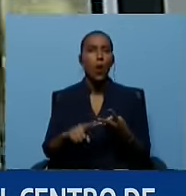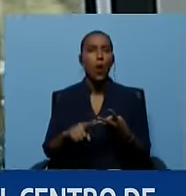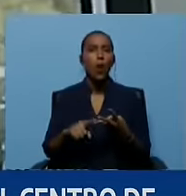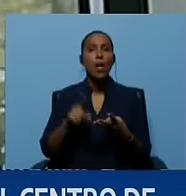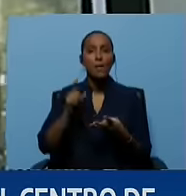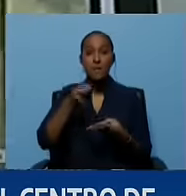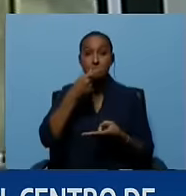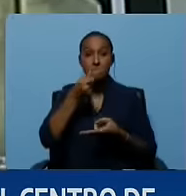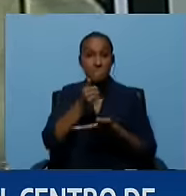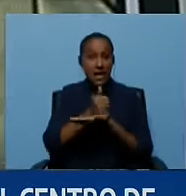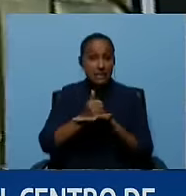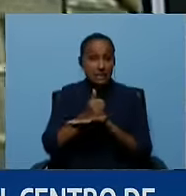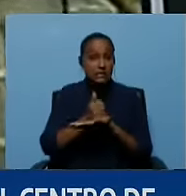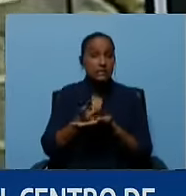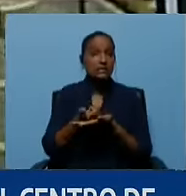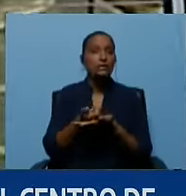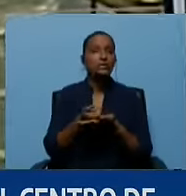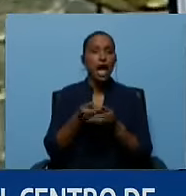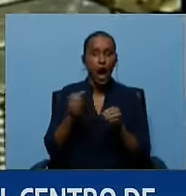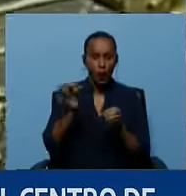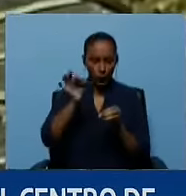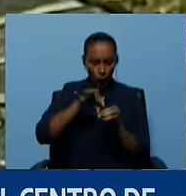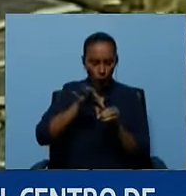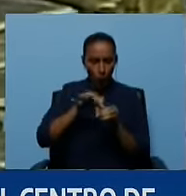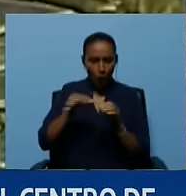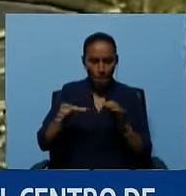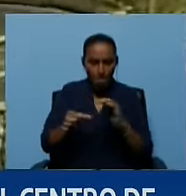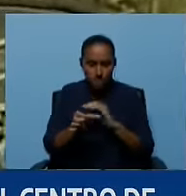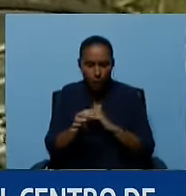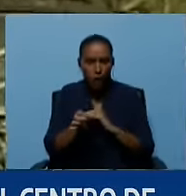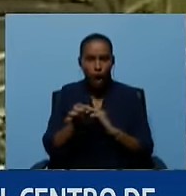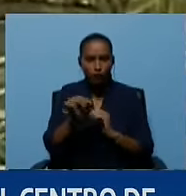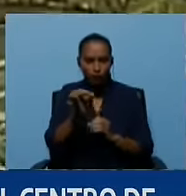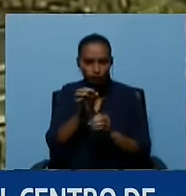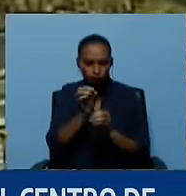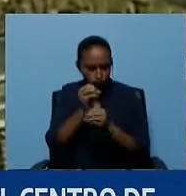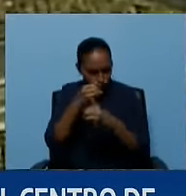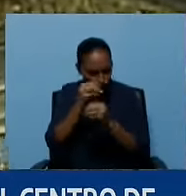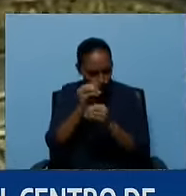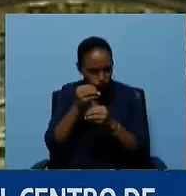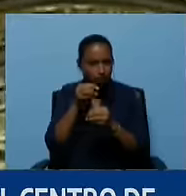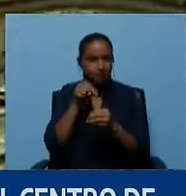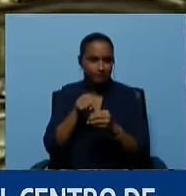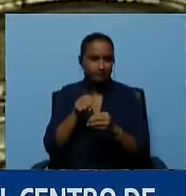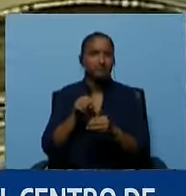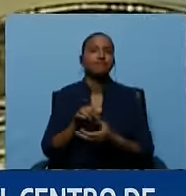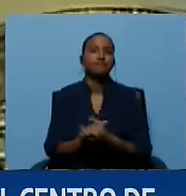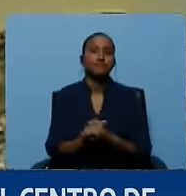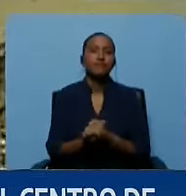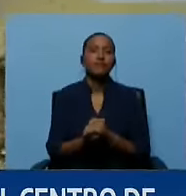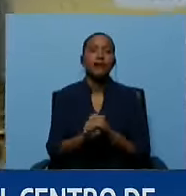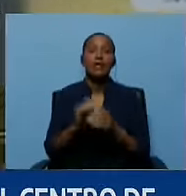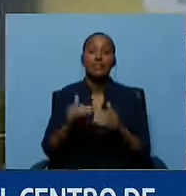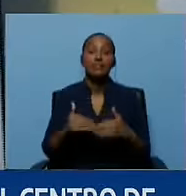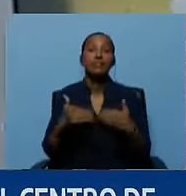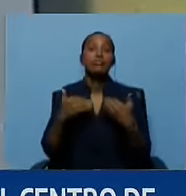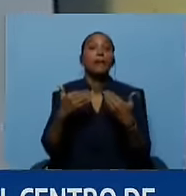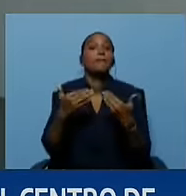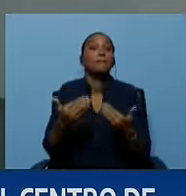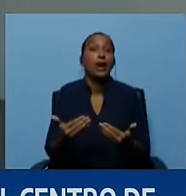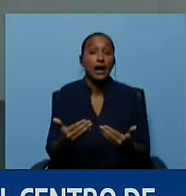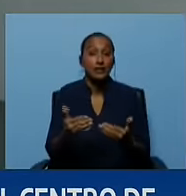medicina también y profesiones afines. Y luego, cuando se le incorpore un detector